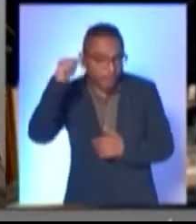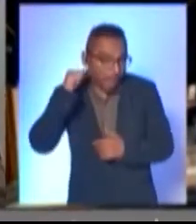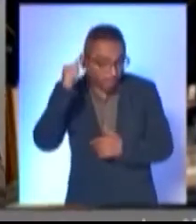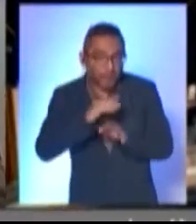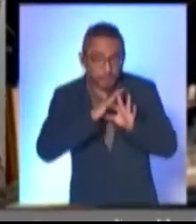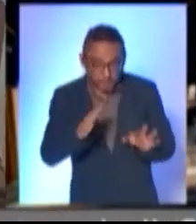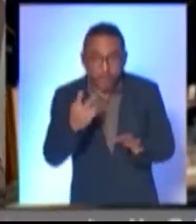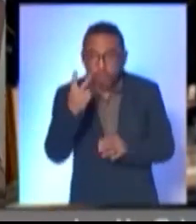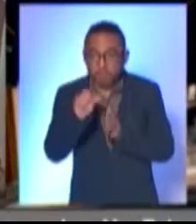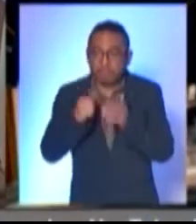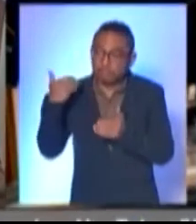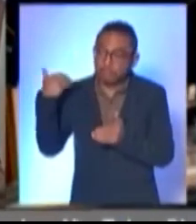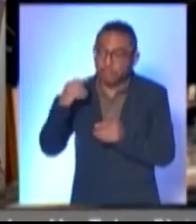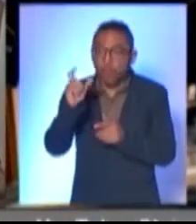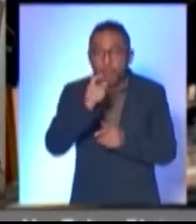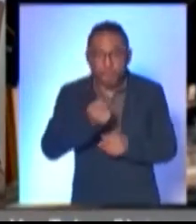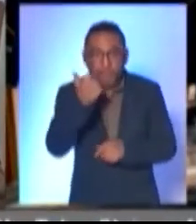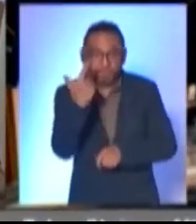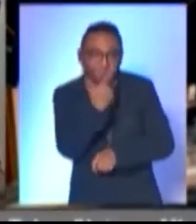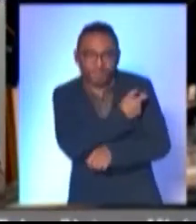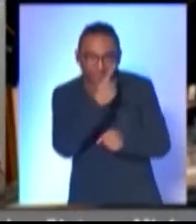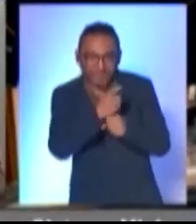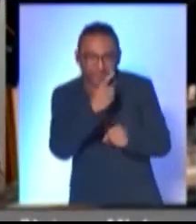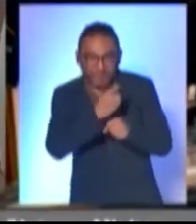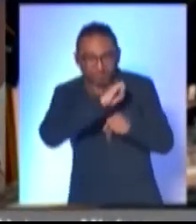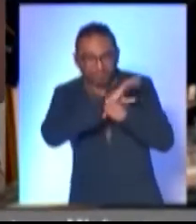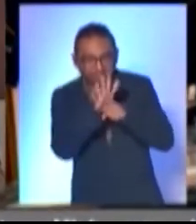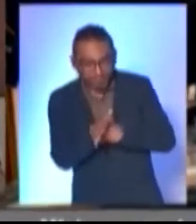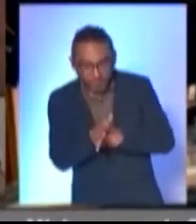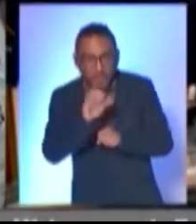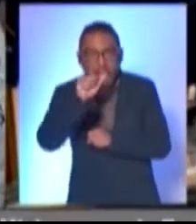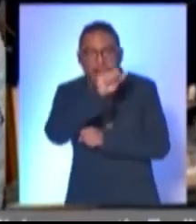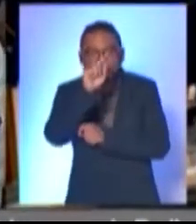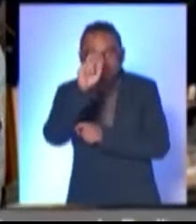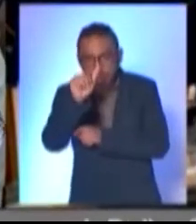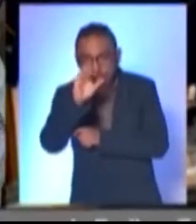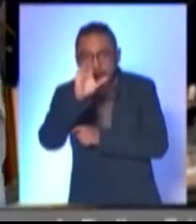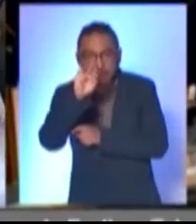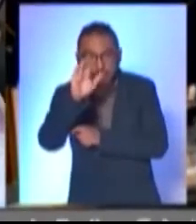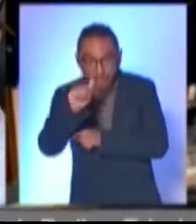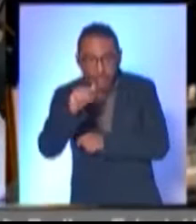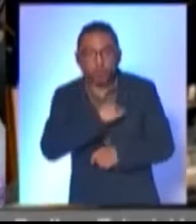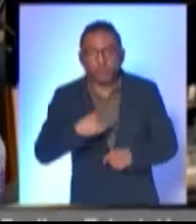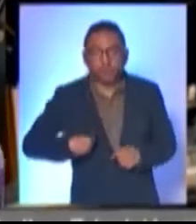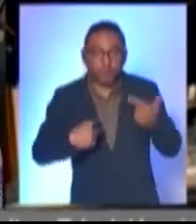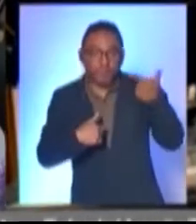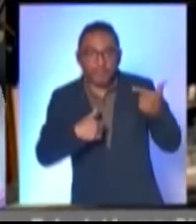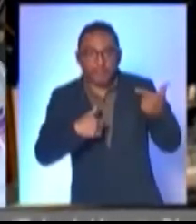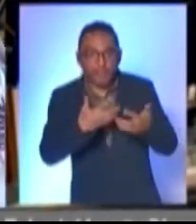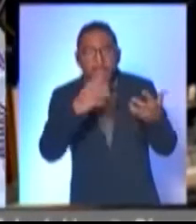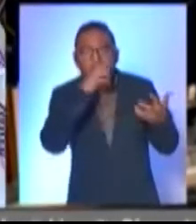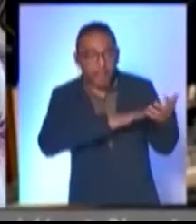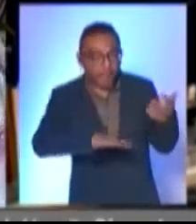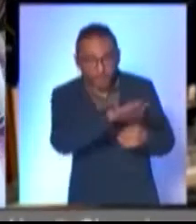cumplirán 2 meses de la aplicación de las primeras dosis de la vacuna anti-COVID-19 de AstraZeneca en 7 municipios de la Tierra Caliente. Hasta el